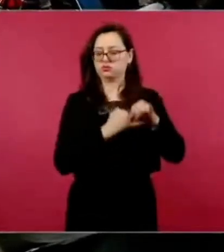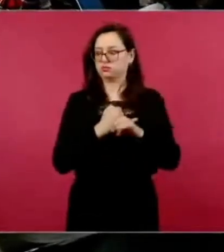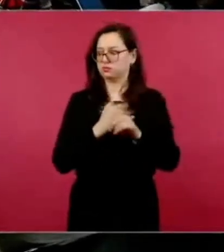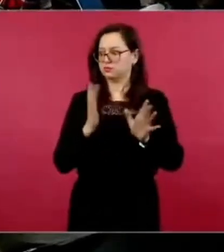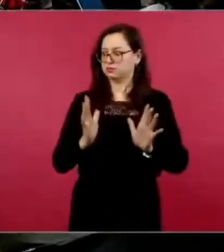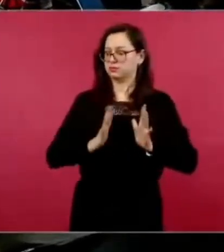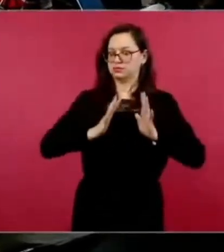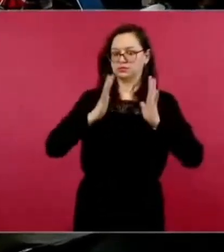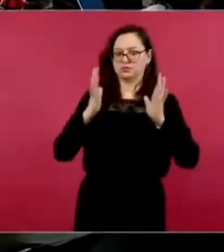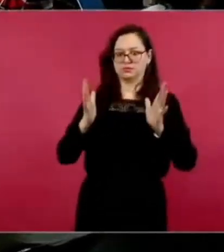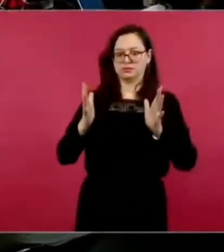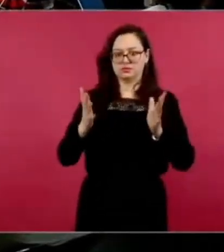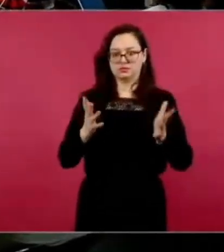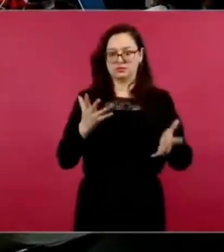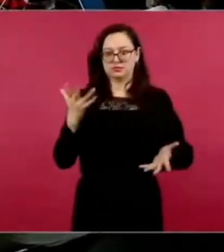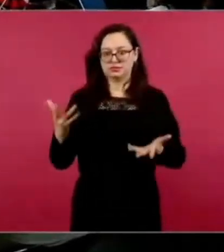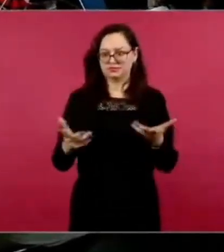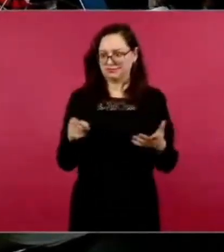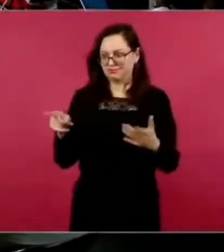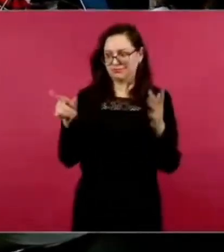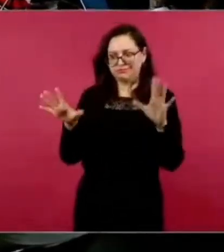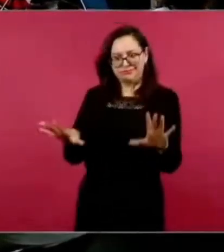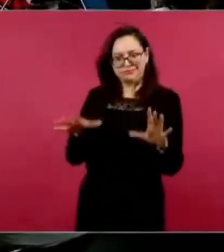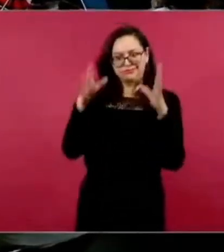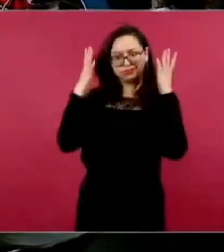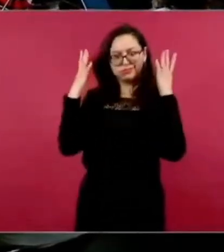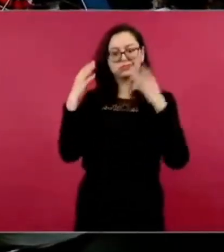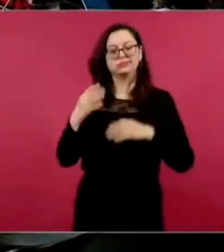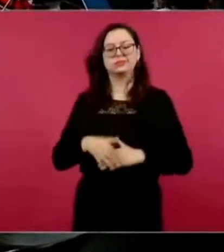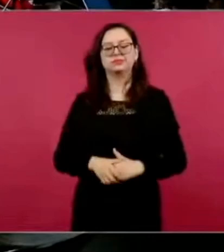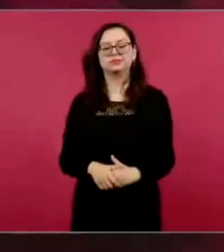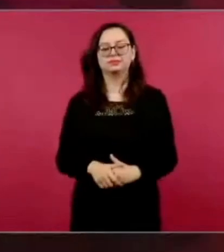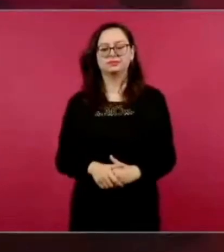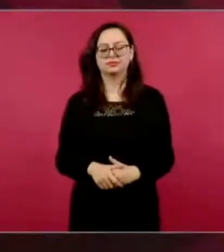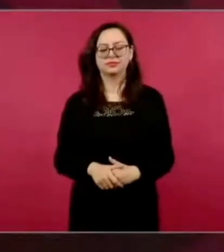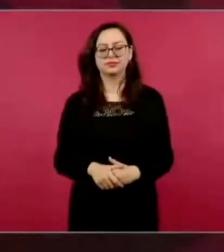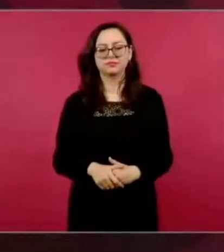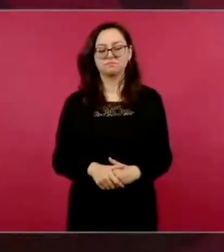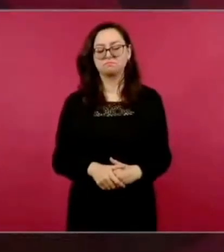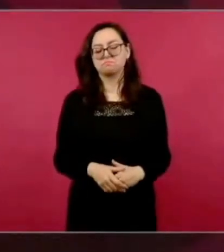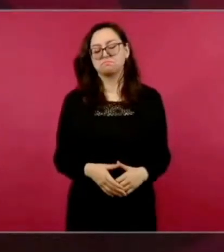Mire, es algo normal.